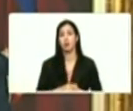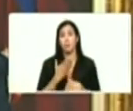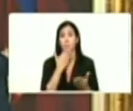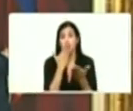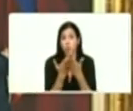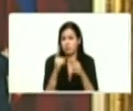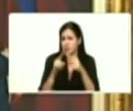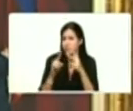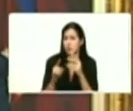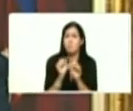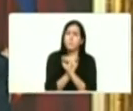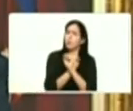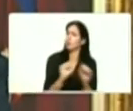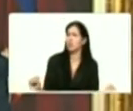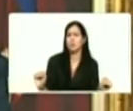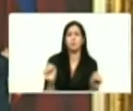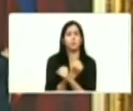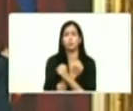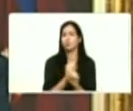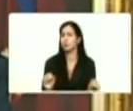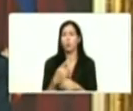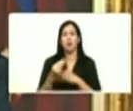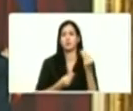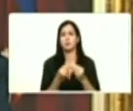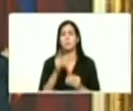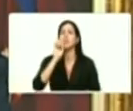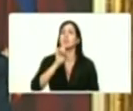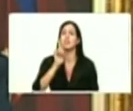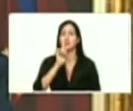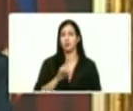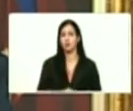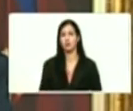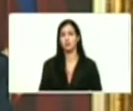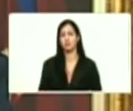proponen es inviable es criminal es mentira